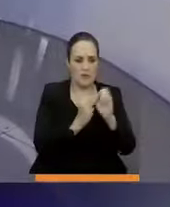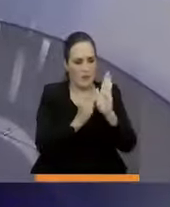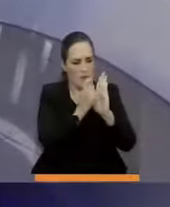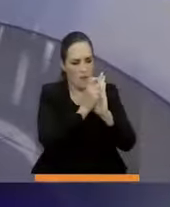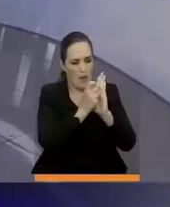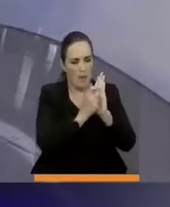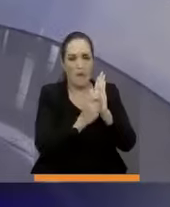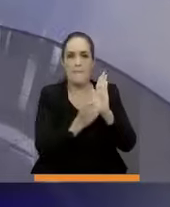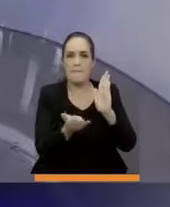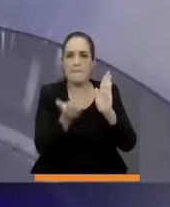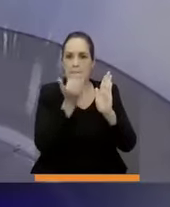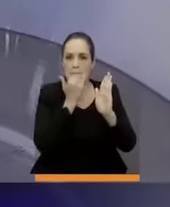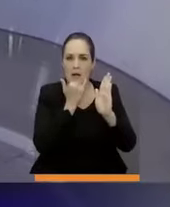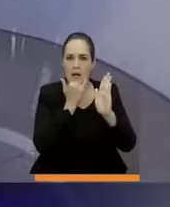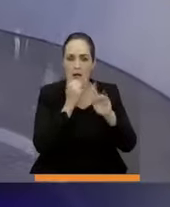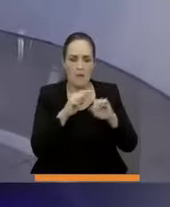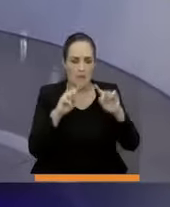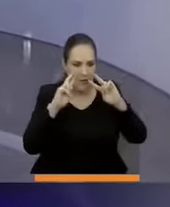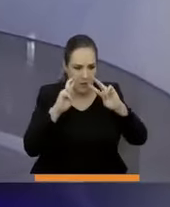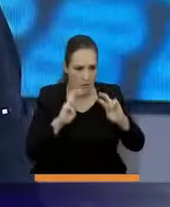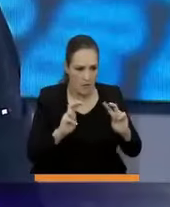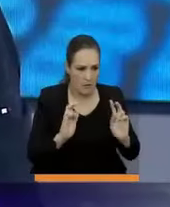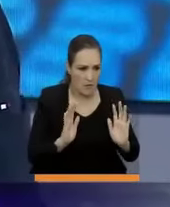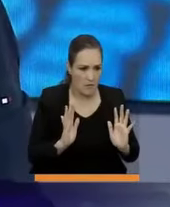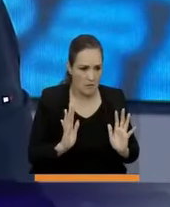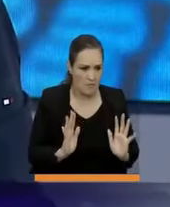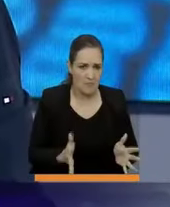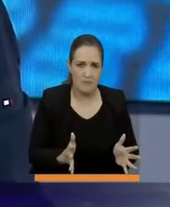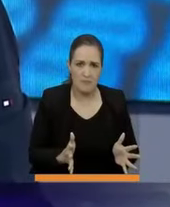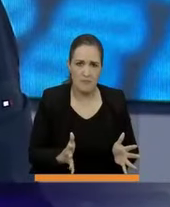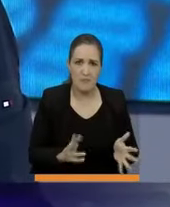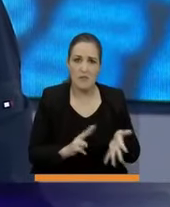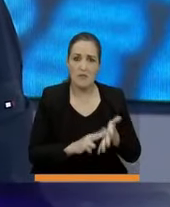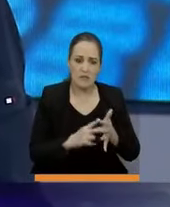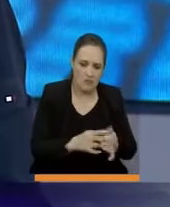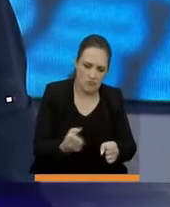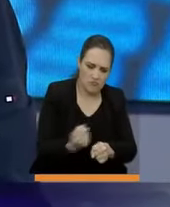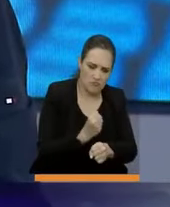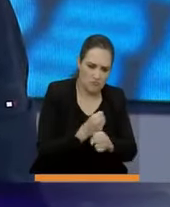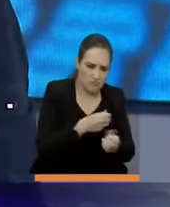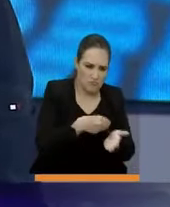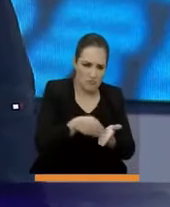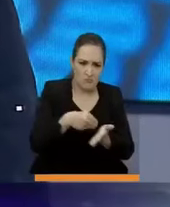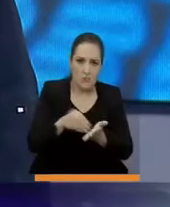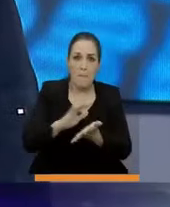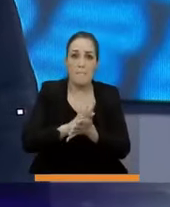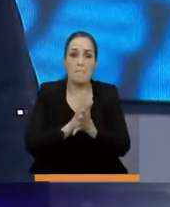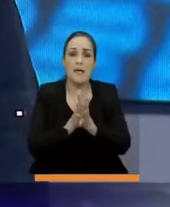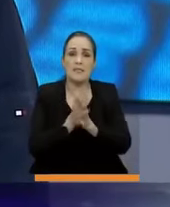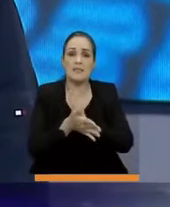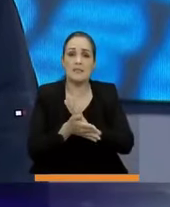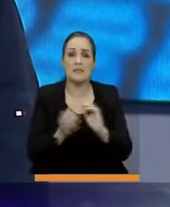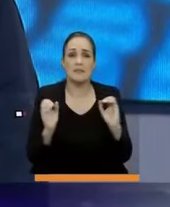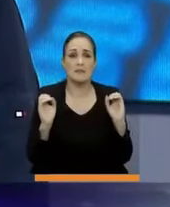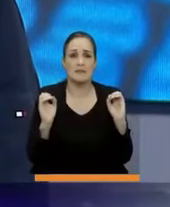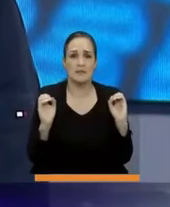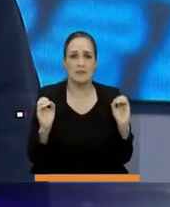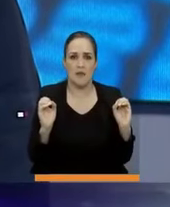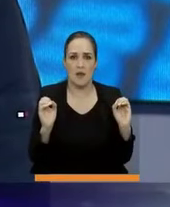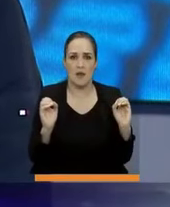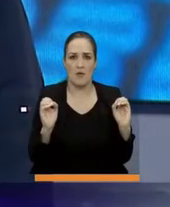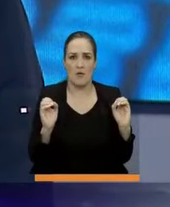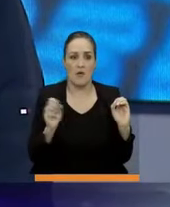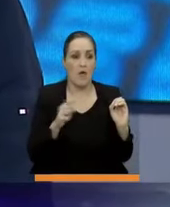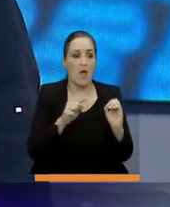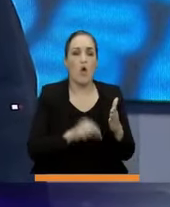hemos encontrado? Una total opacidad en la ejecución de los recursos de la paz. ¿A través de qué? De figuras de regímenes especiales